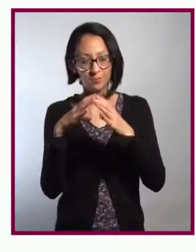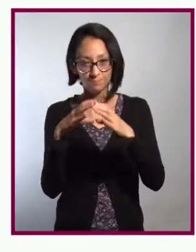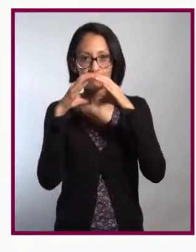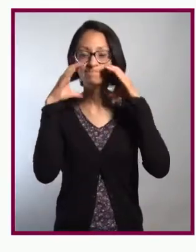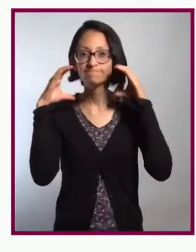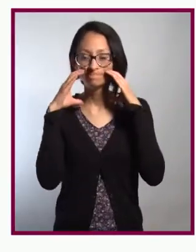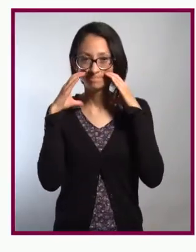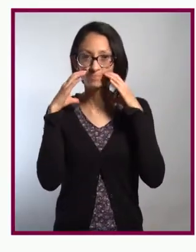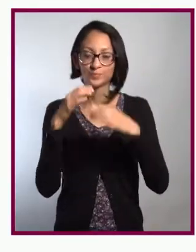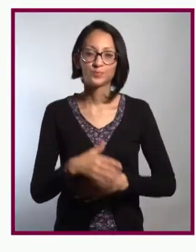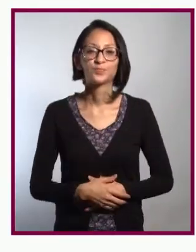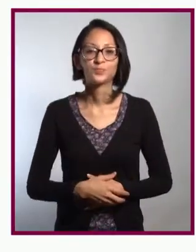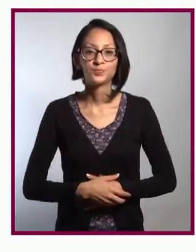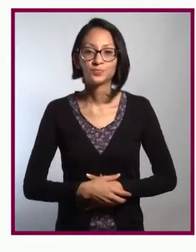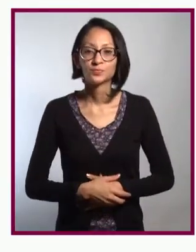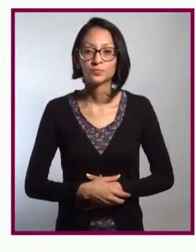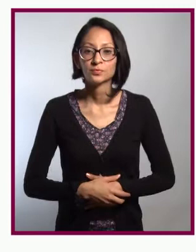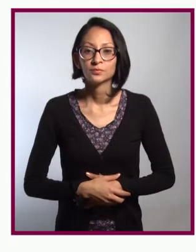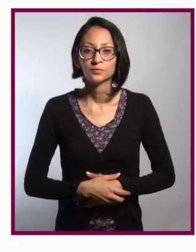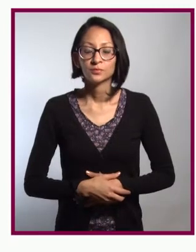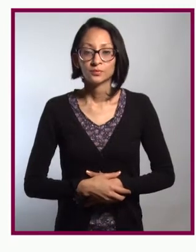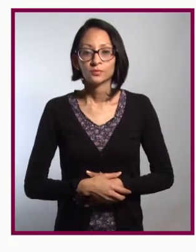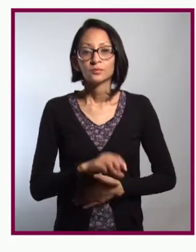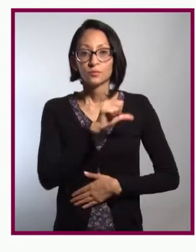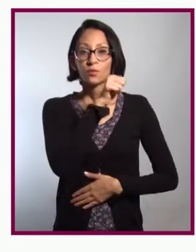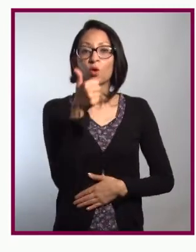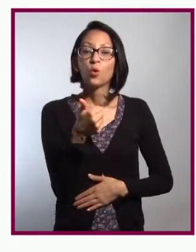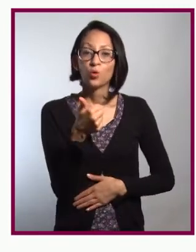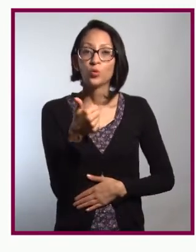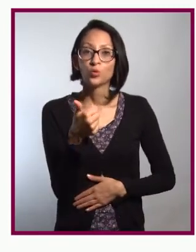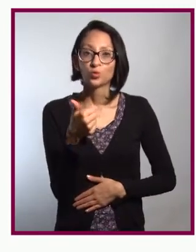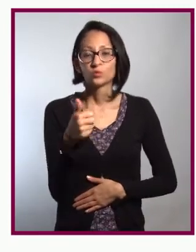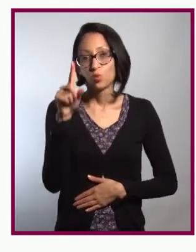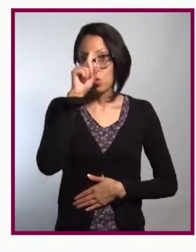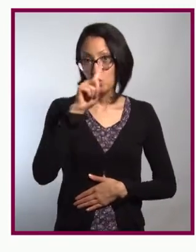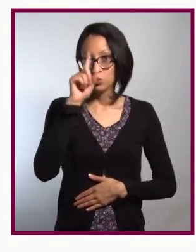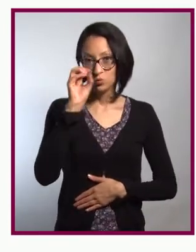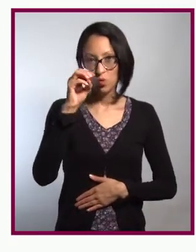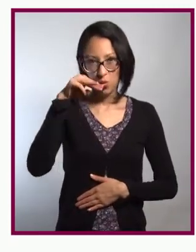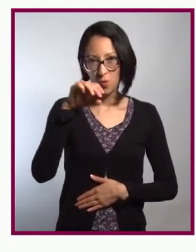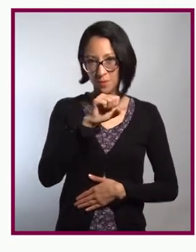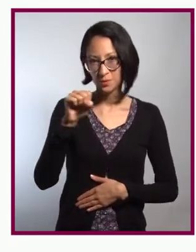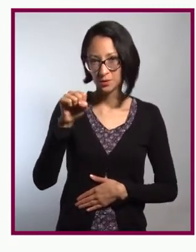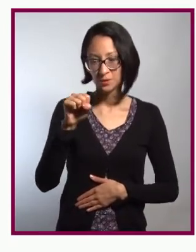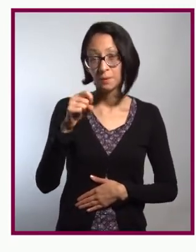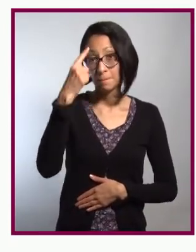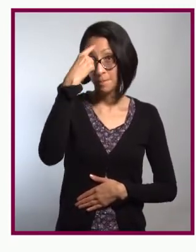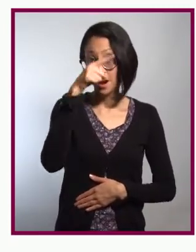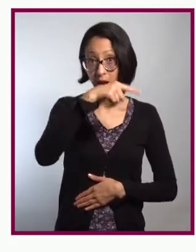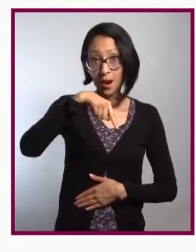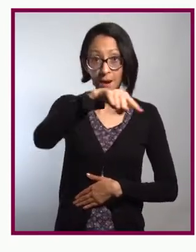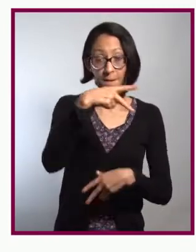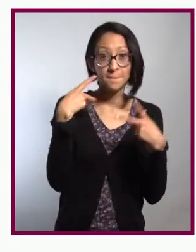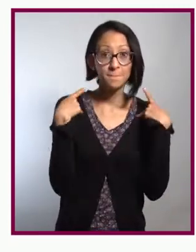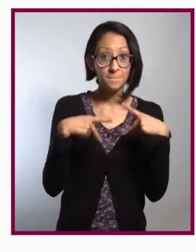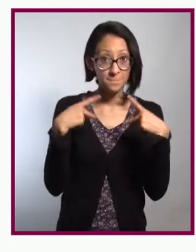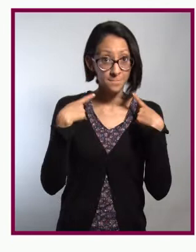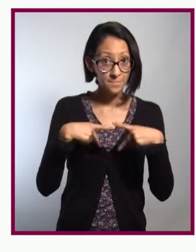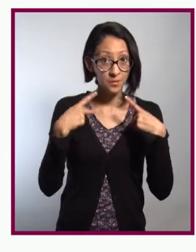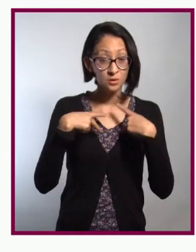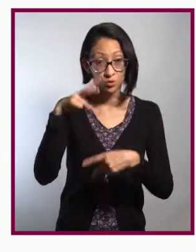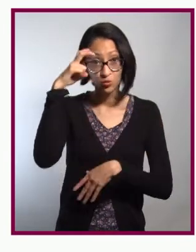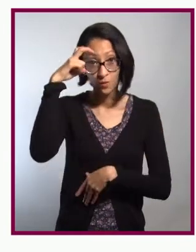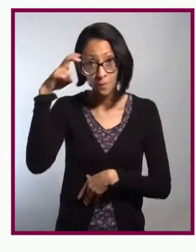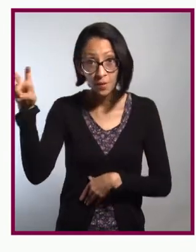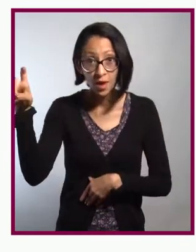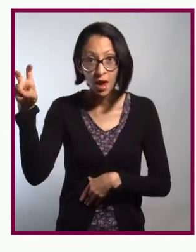Otra recomendación general de la Organización Mundial de la Salud para las personas que van a viajar durante